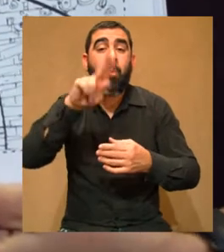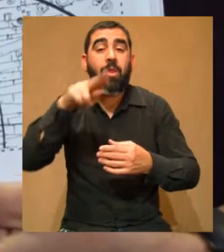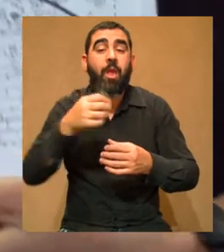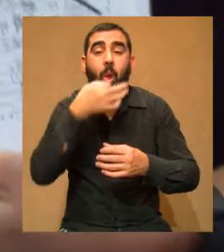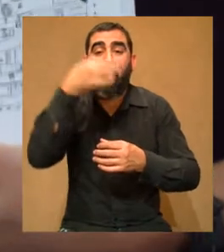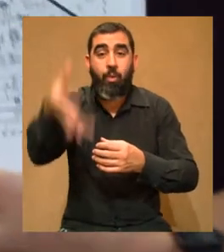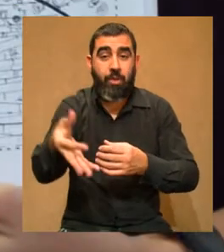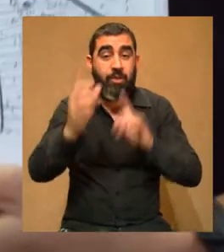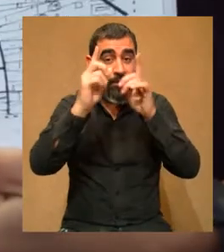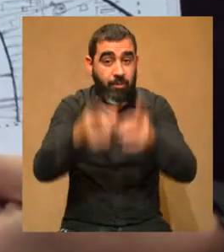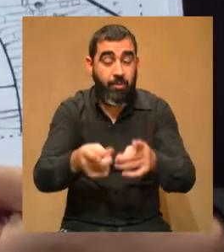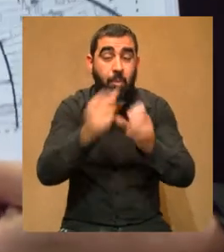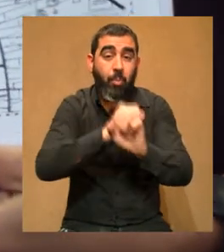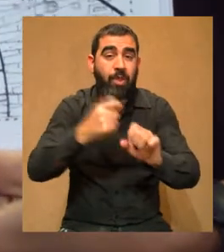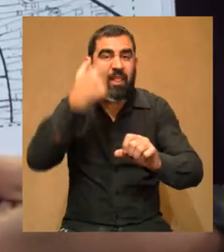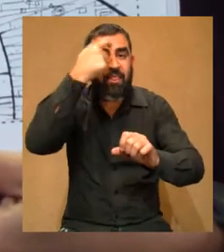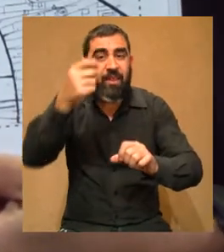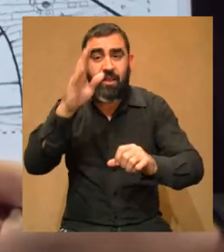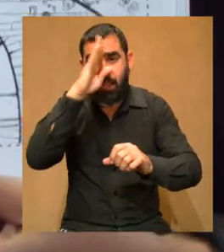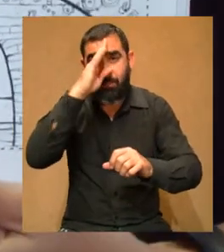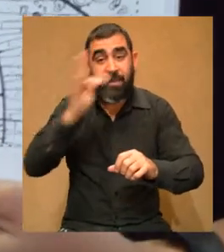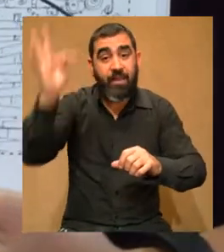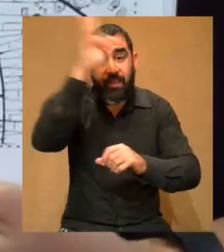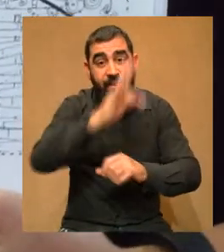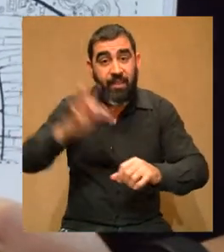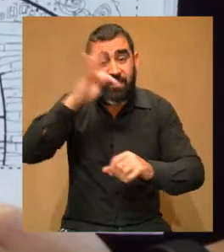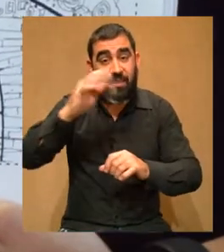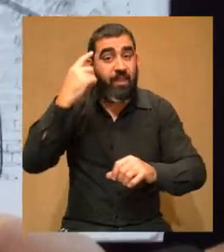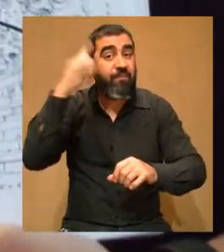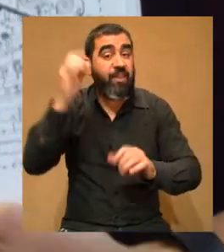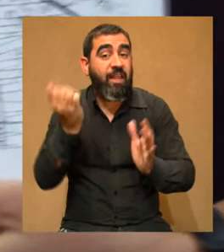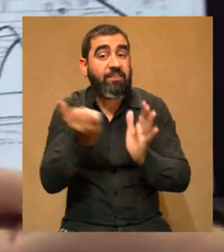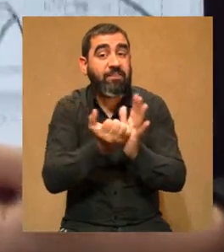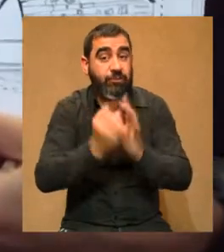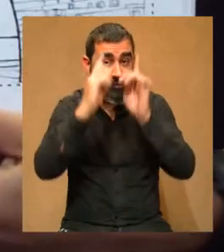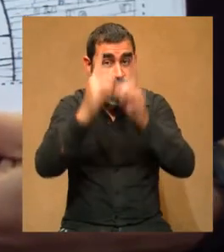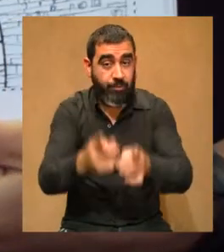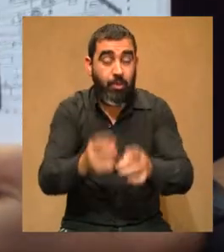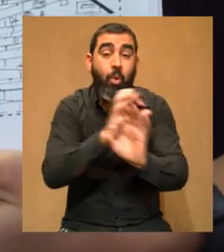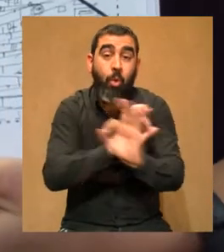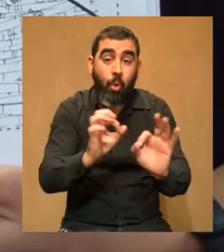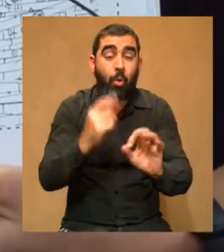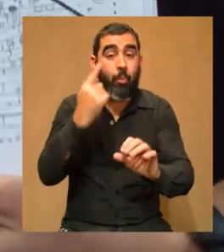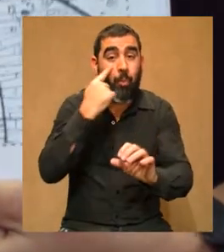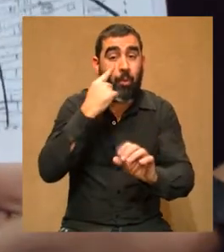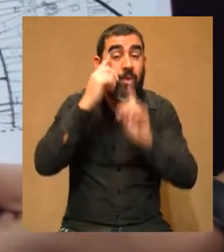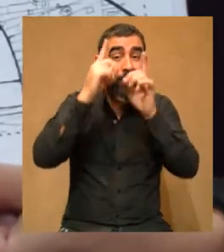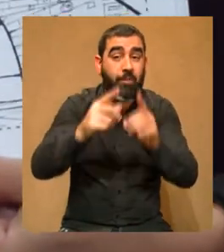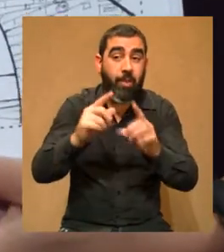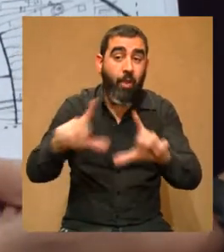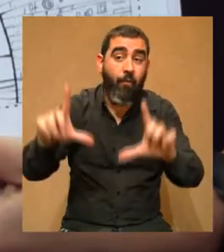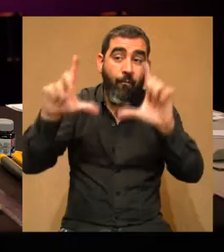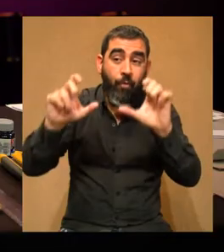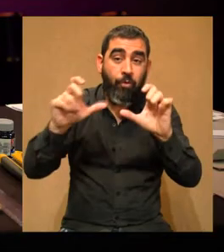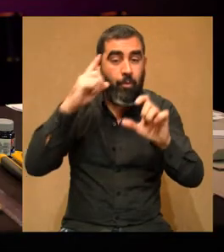ustedes les gusta que también pueden utilizar las técnicas aprendidas en el taller de creando con sellos raros o si no pueden intentar recrear en base a